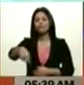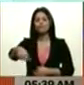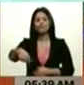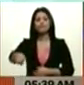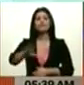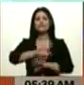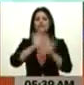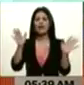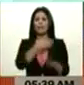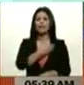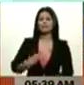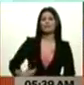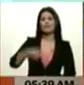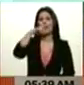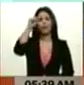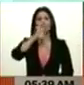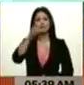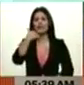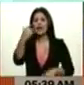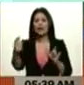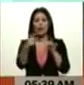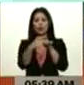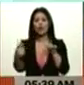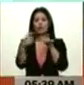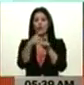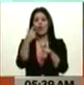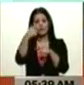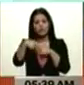Ya ha venido reuniéndose mesas de trabajo, ahora viene la acción.